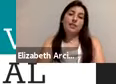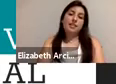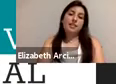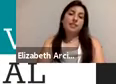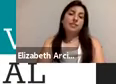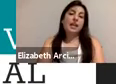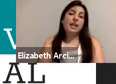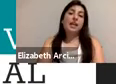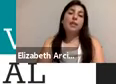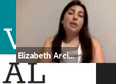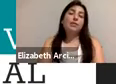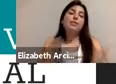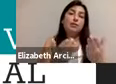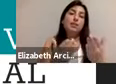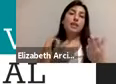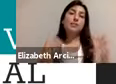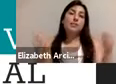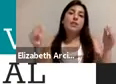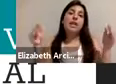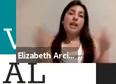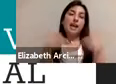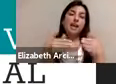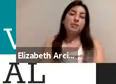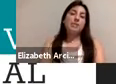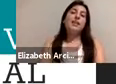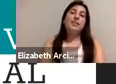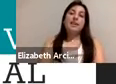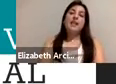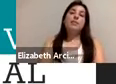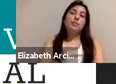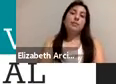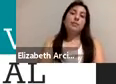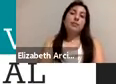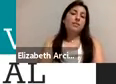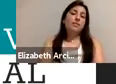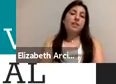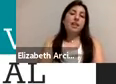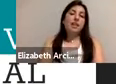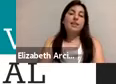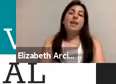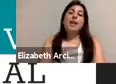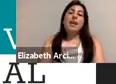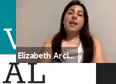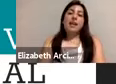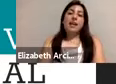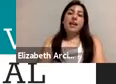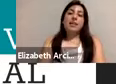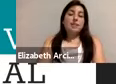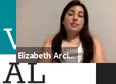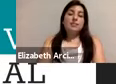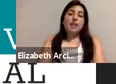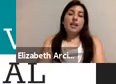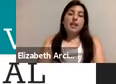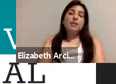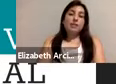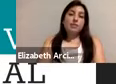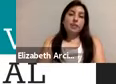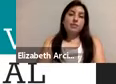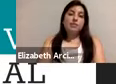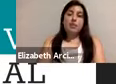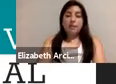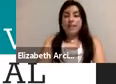están diseñados para que cuando nosotros leemos a la convergencia, el punto de mayor nitidez de visión cercana